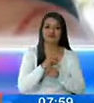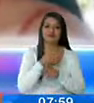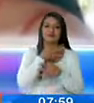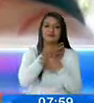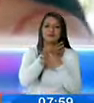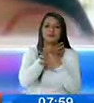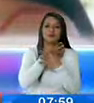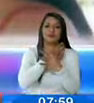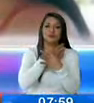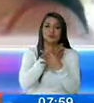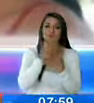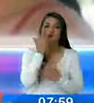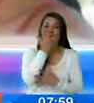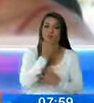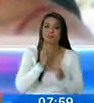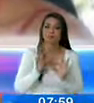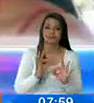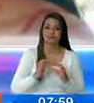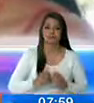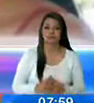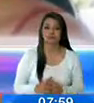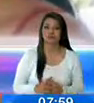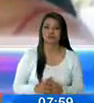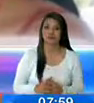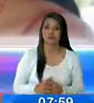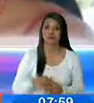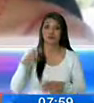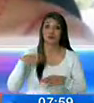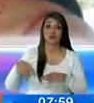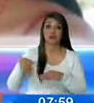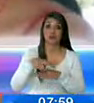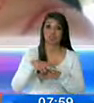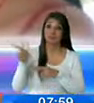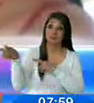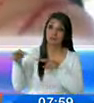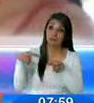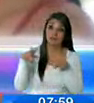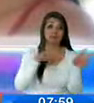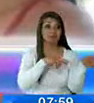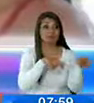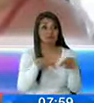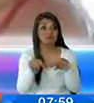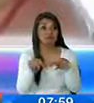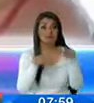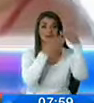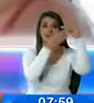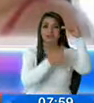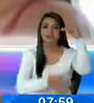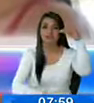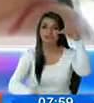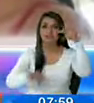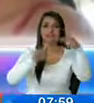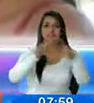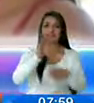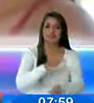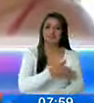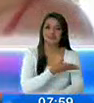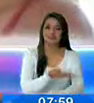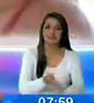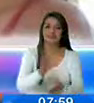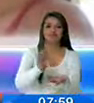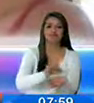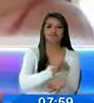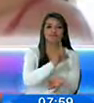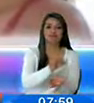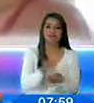gusto de atraer a los turistas, como sea la cascada, la danza, la